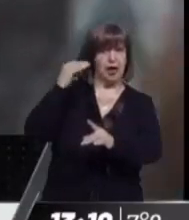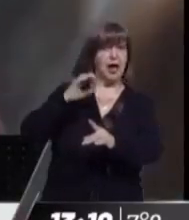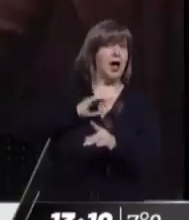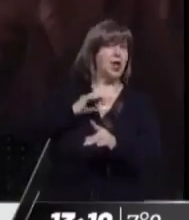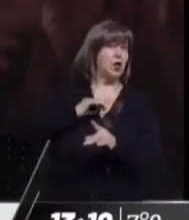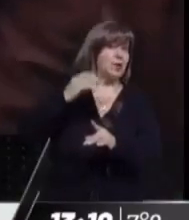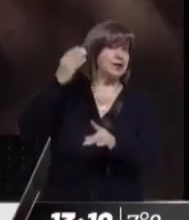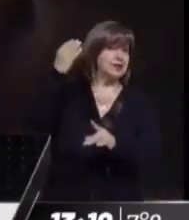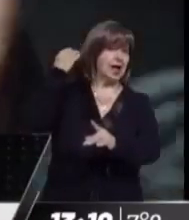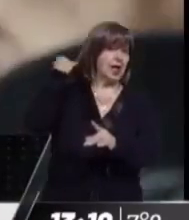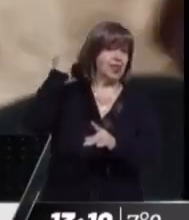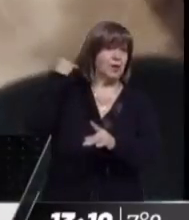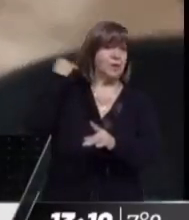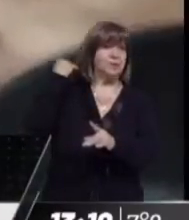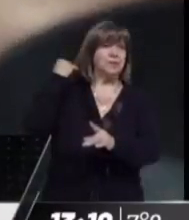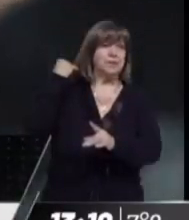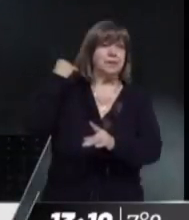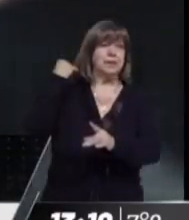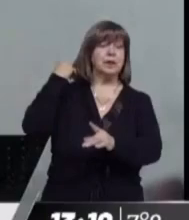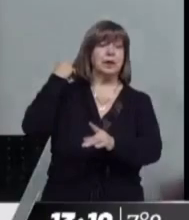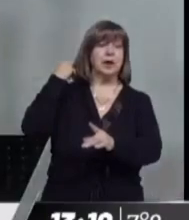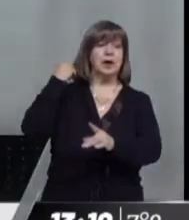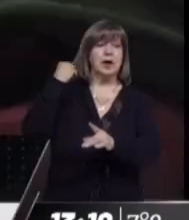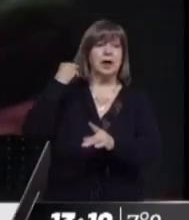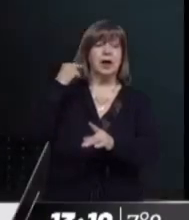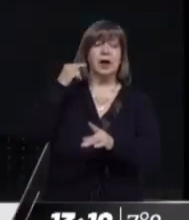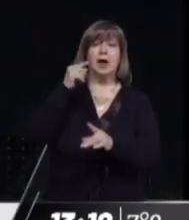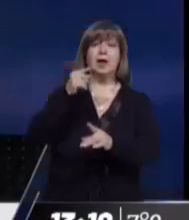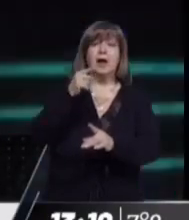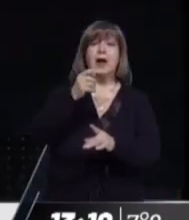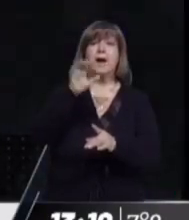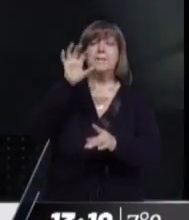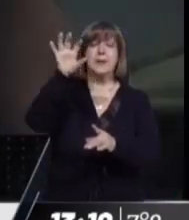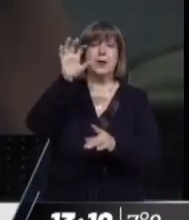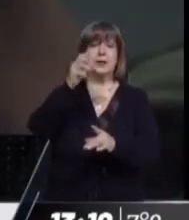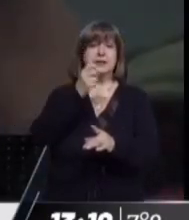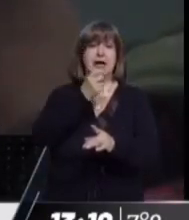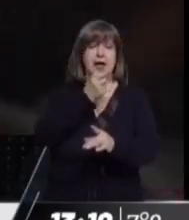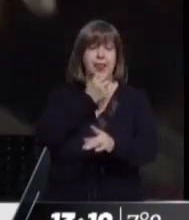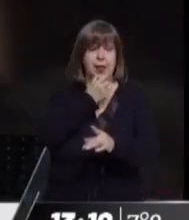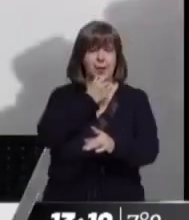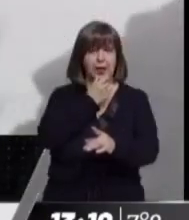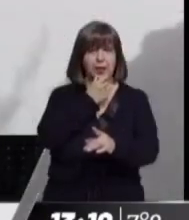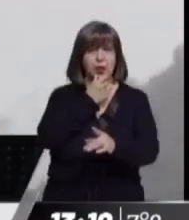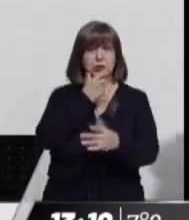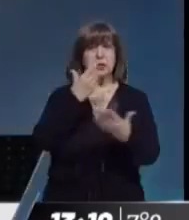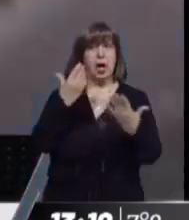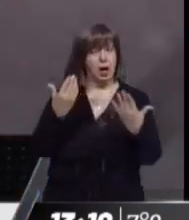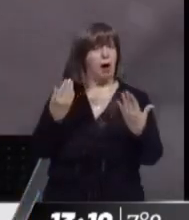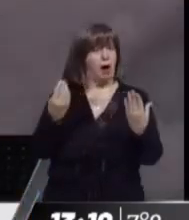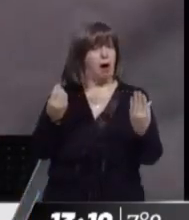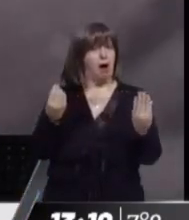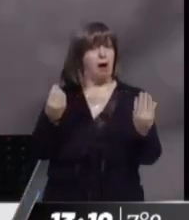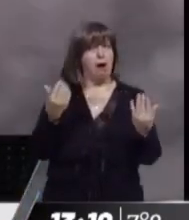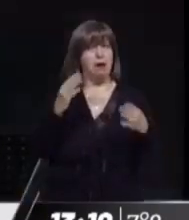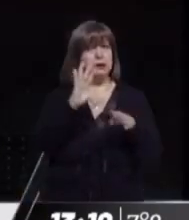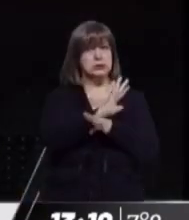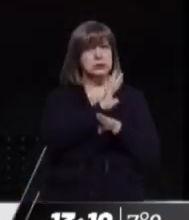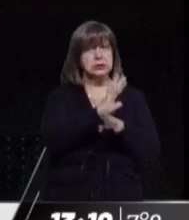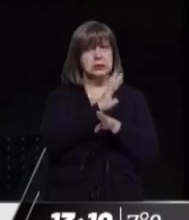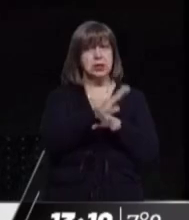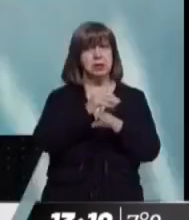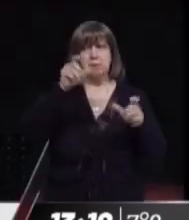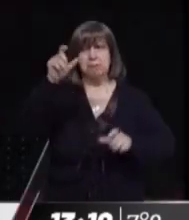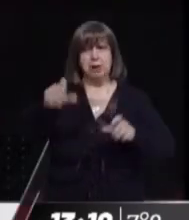hablamos varias veces aquí en el noticiero, que la provincia dio la posibilidad de entrar mucho cine a la provincia de